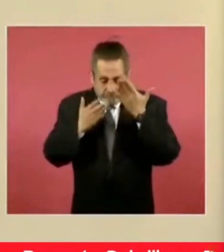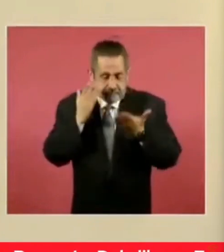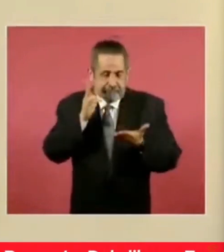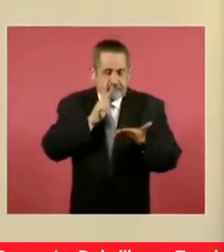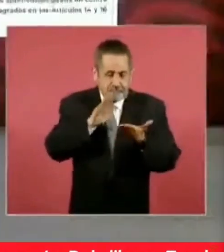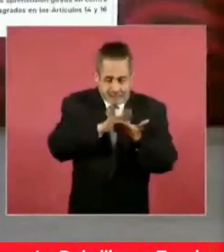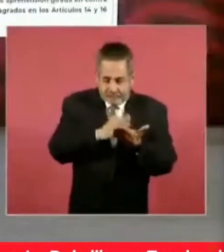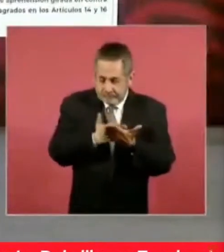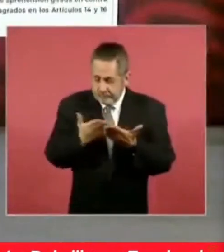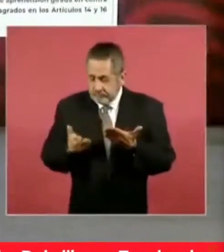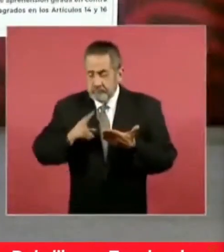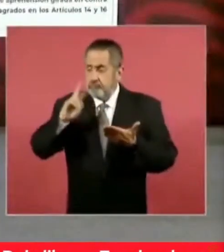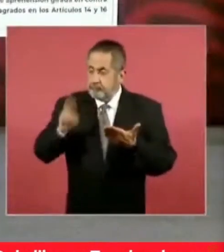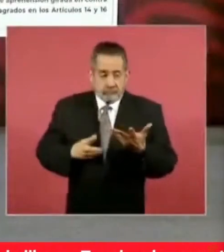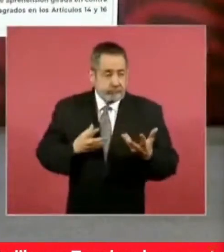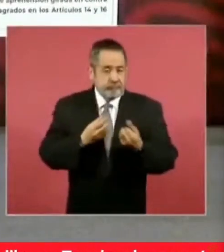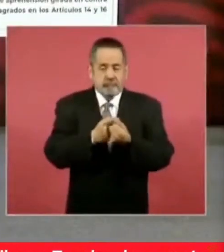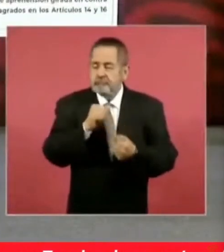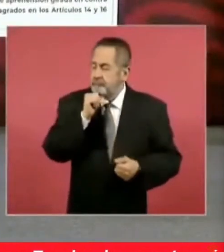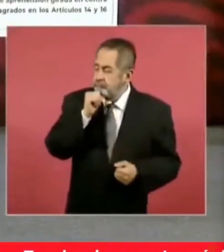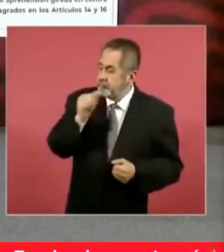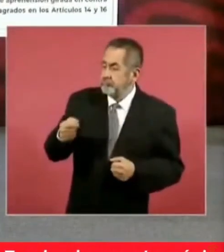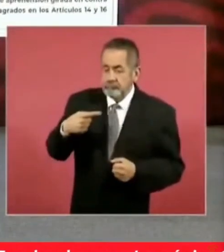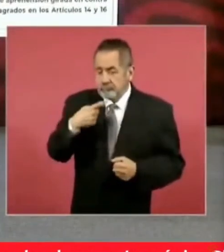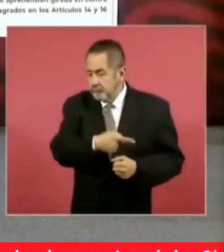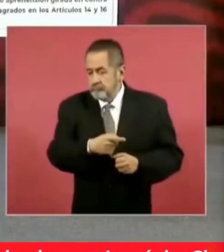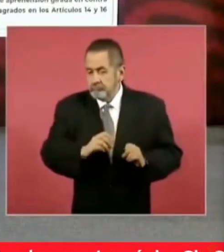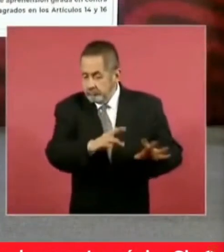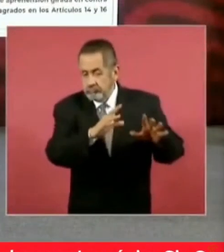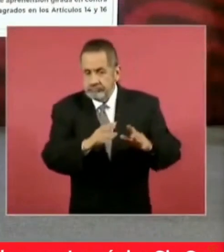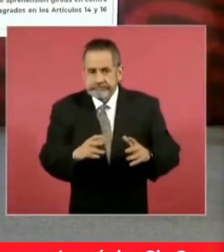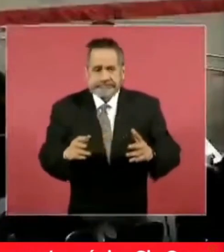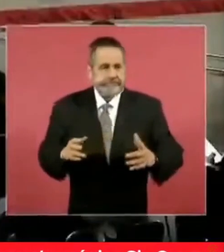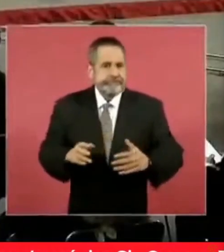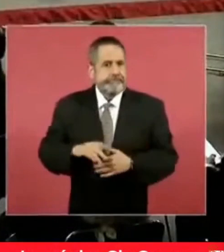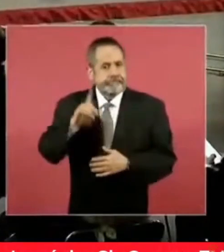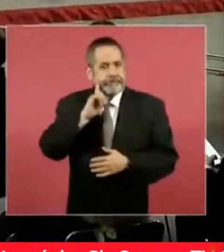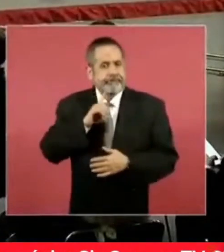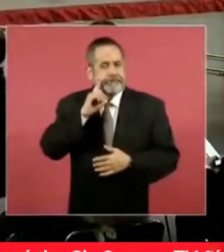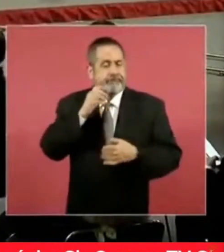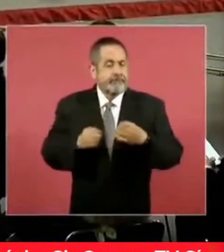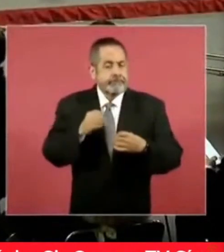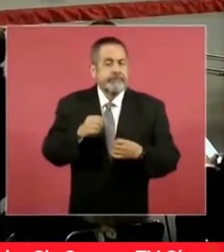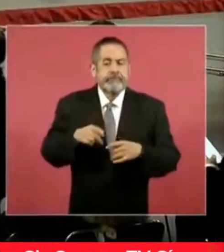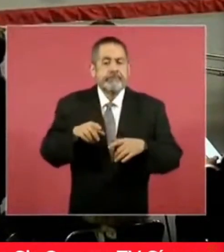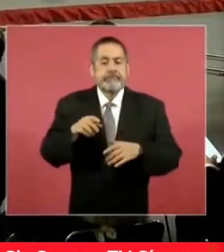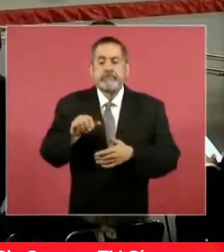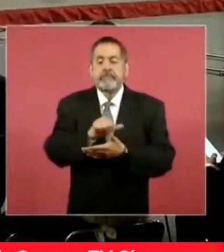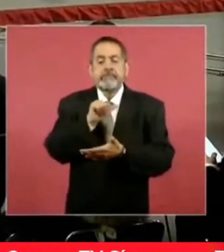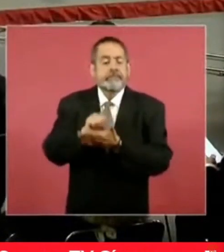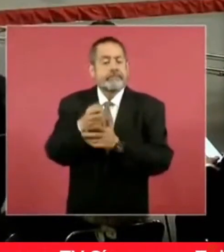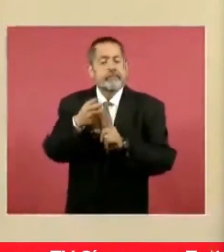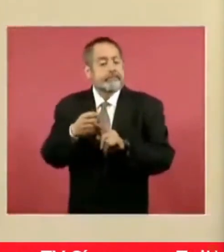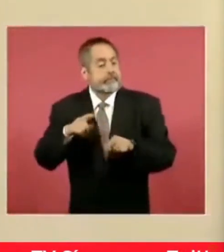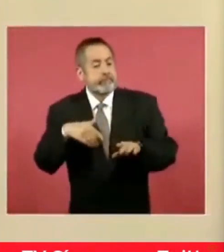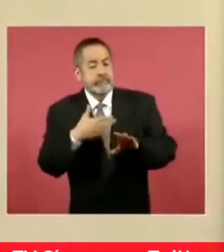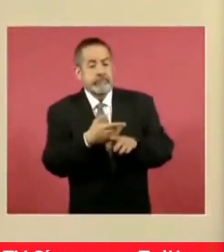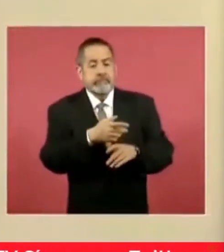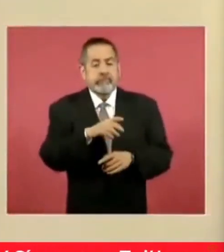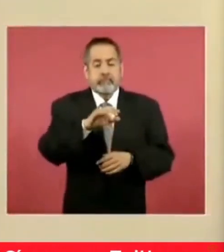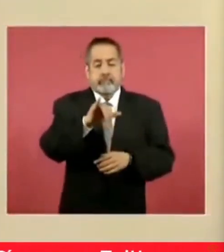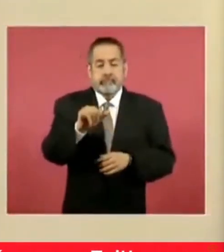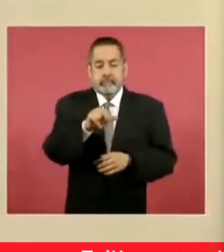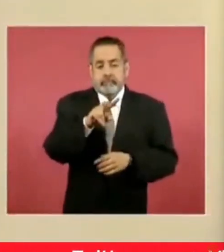participación en tales delitos de acuerdo a la jueza la orden de aprensión girada contra Javier n atenta